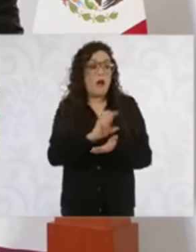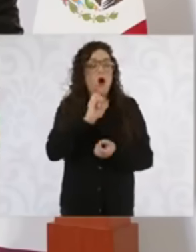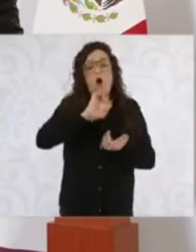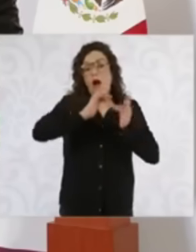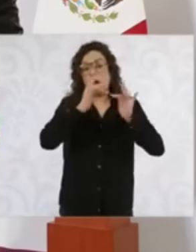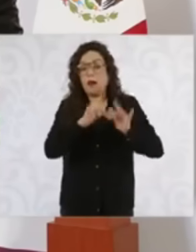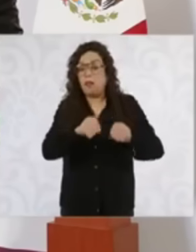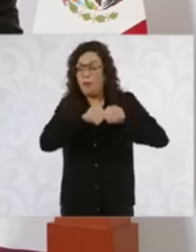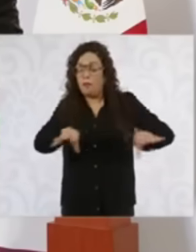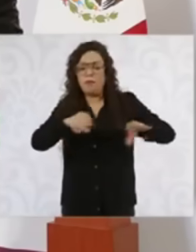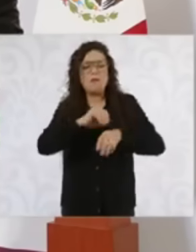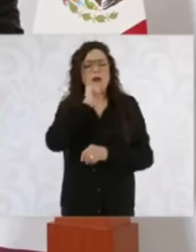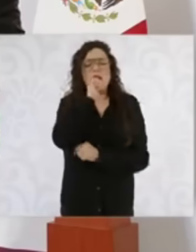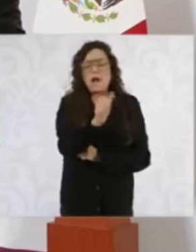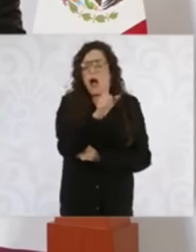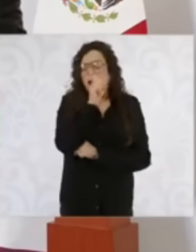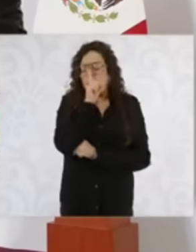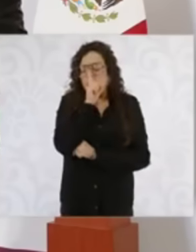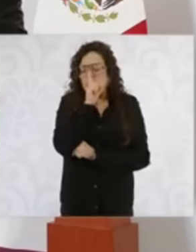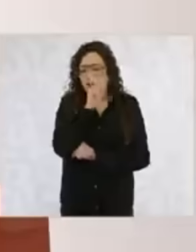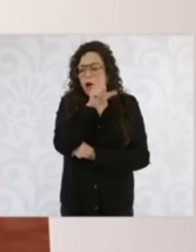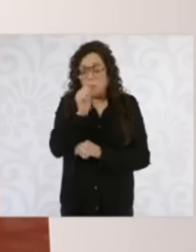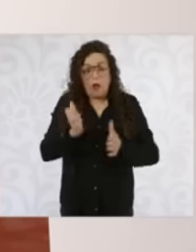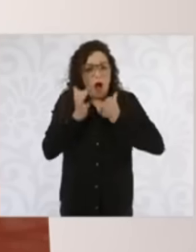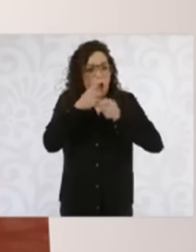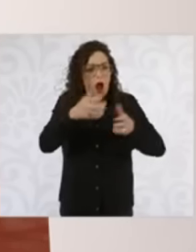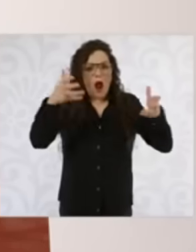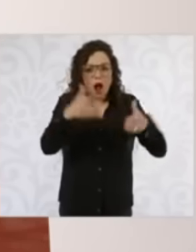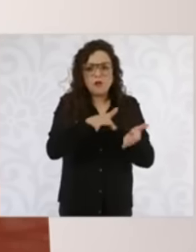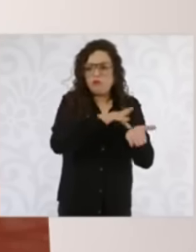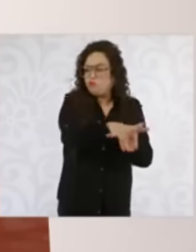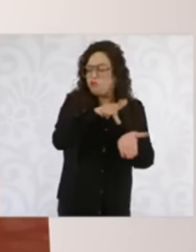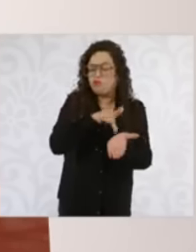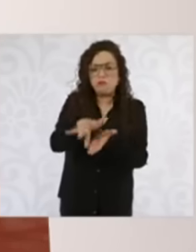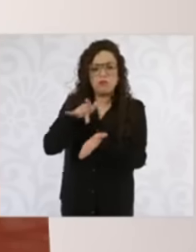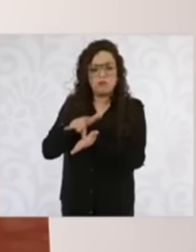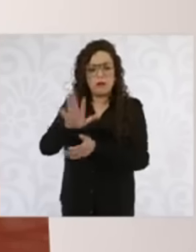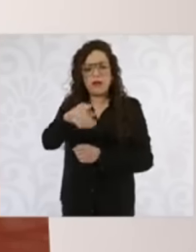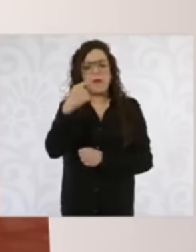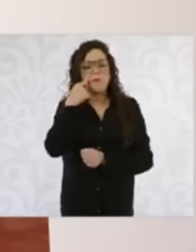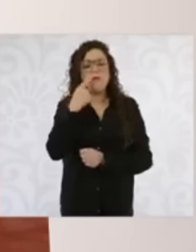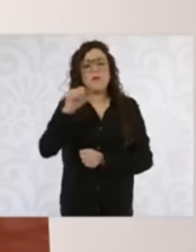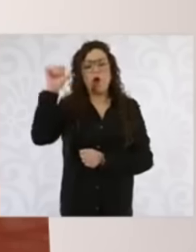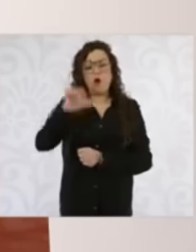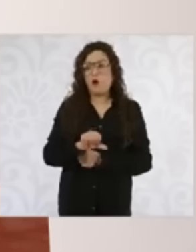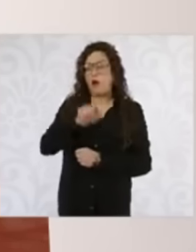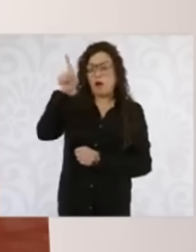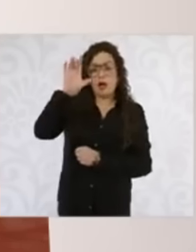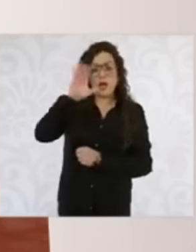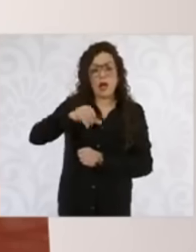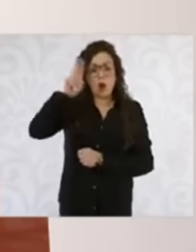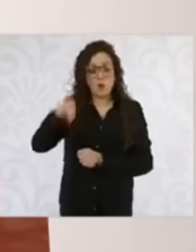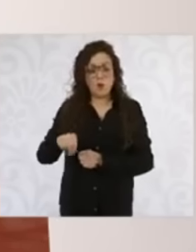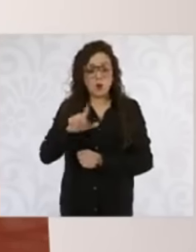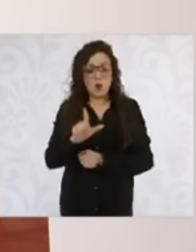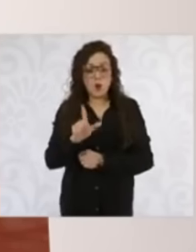quede mal ante los mexicanos. Pero sabemos que eso no va a suceder, ¿verdad que no? Así que